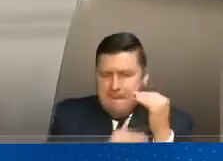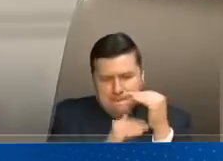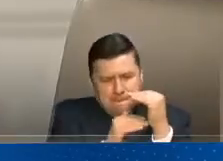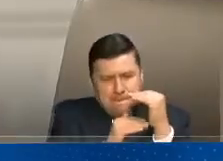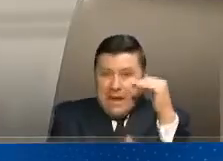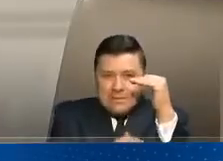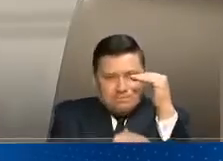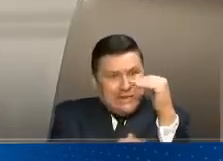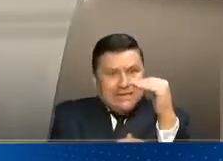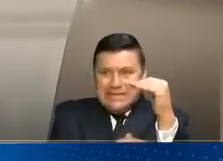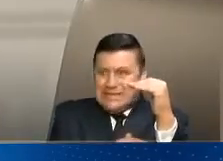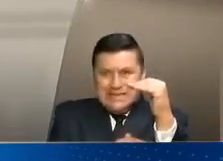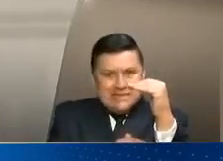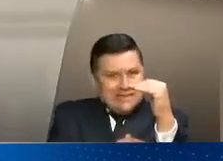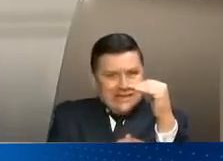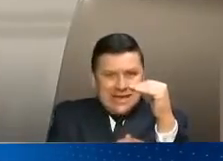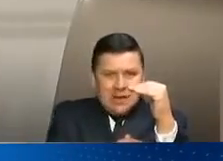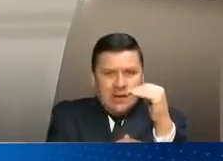Colombia podría llegar a tener,